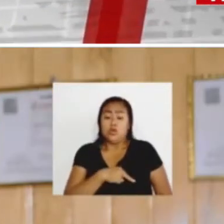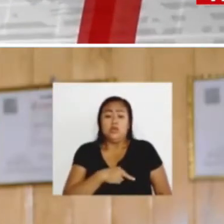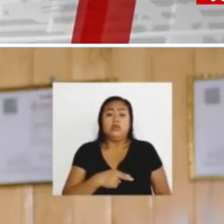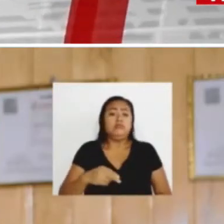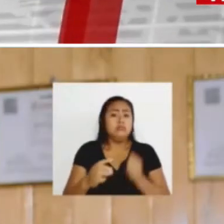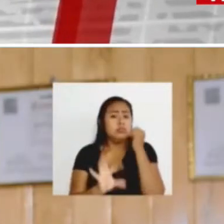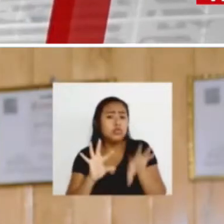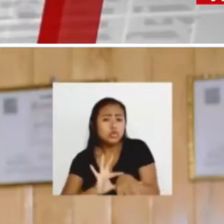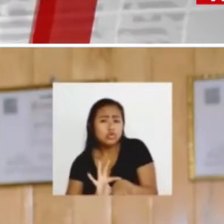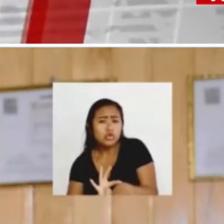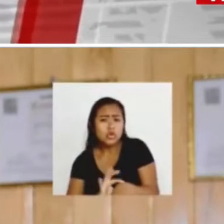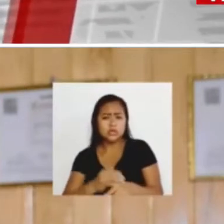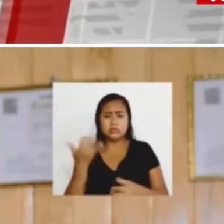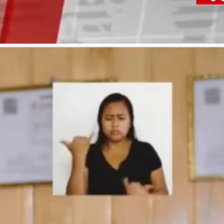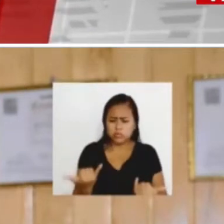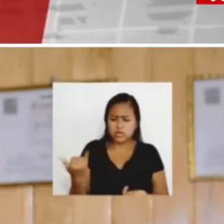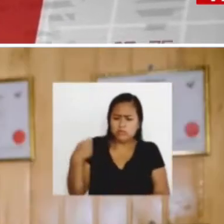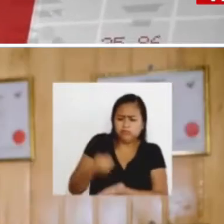en abril.